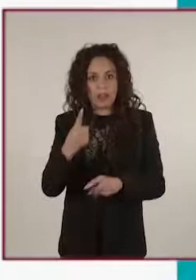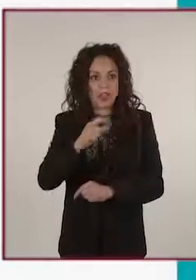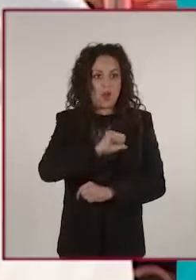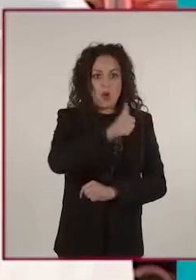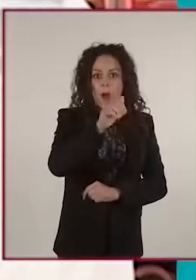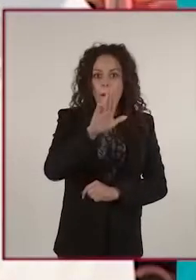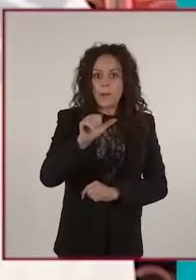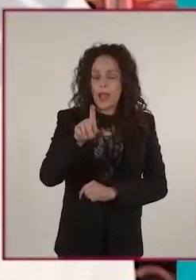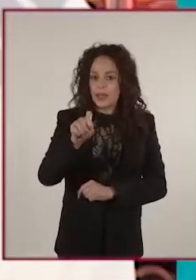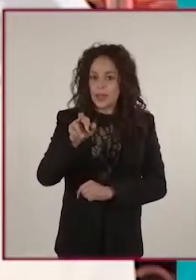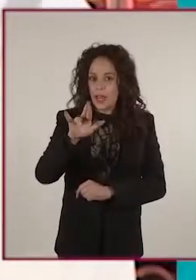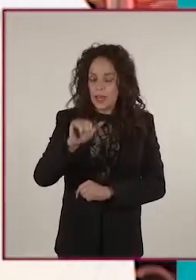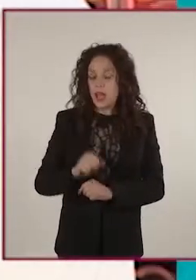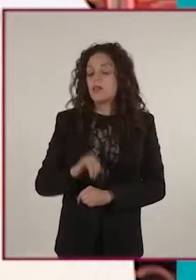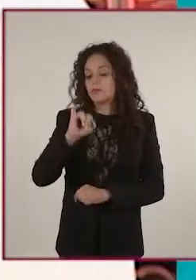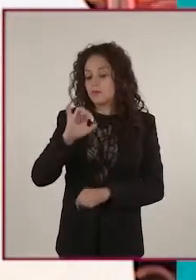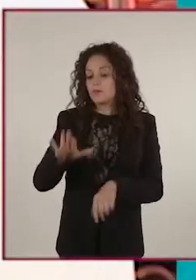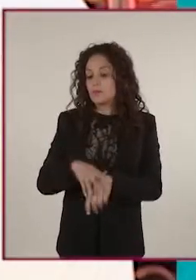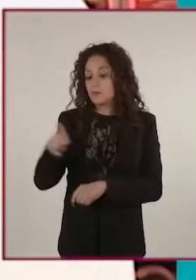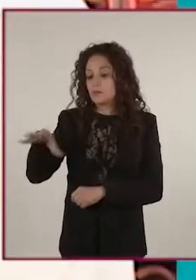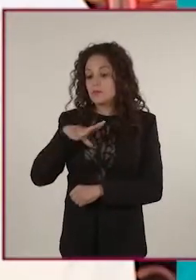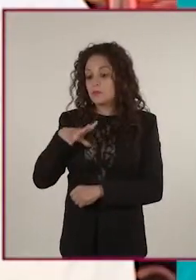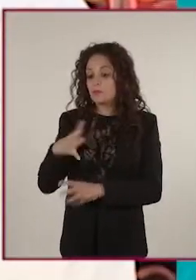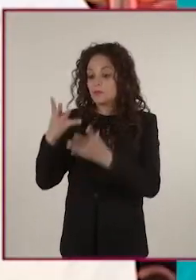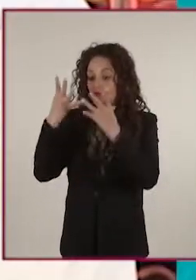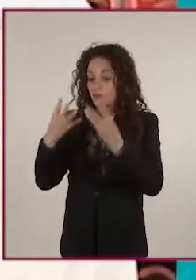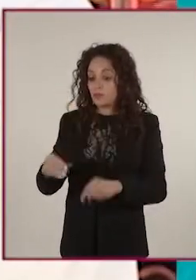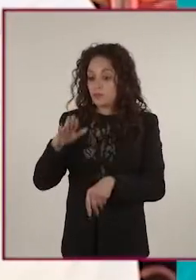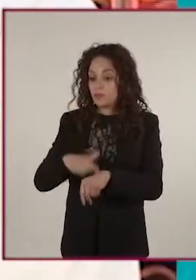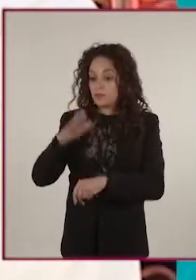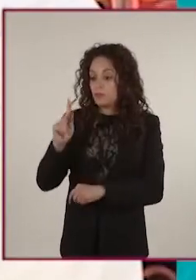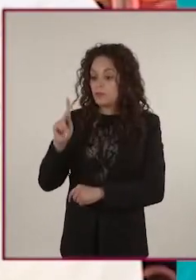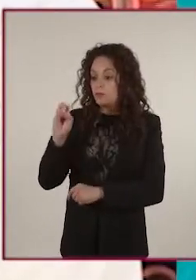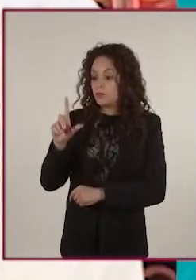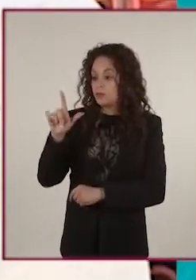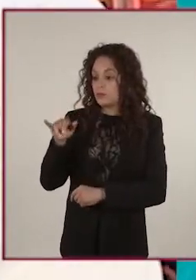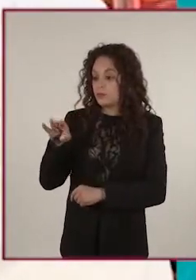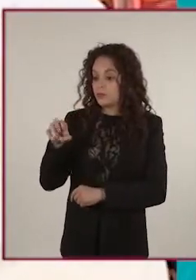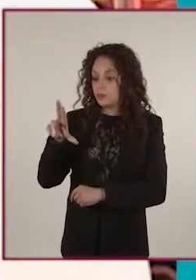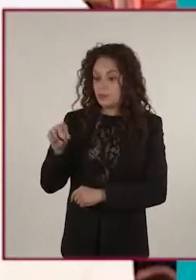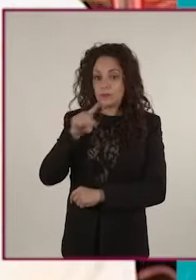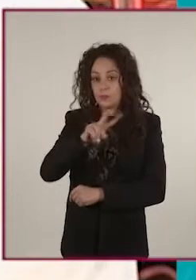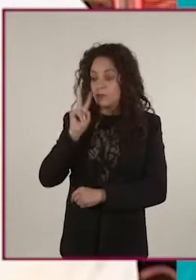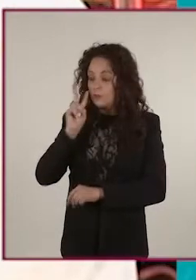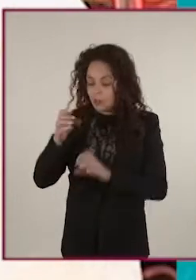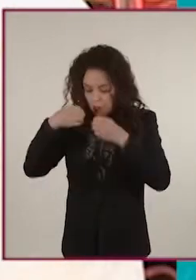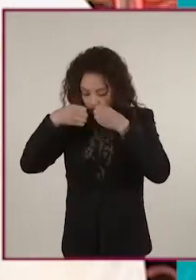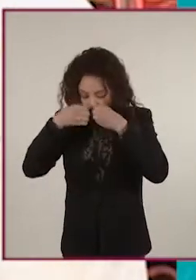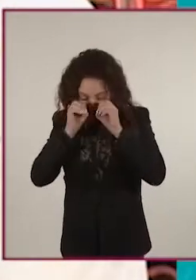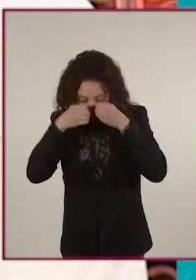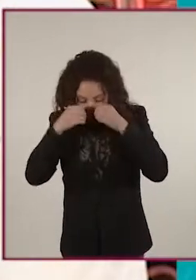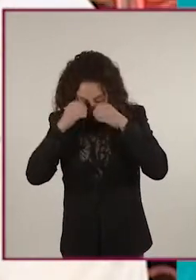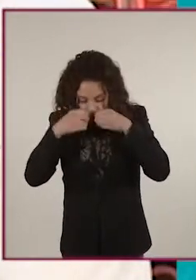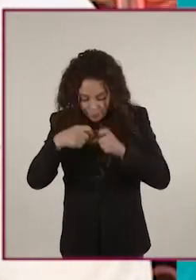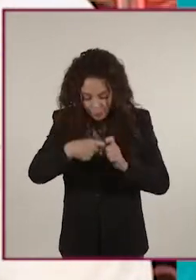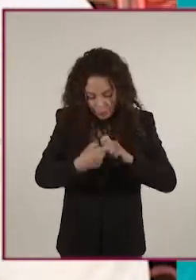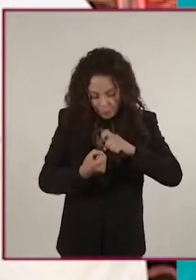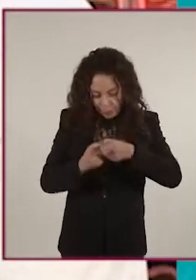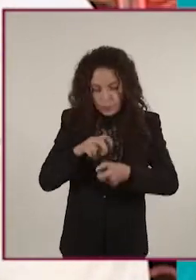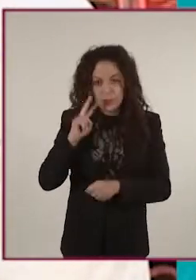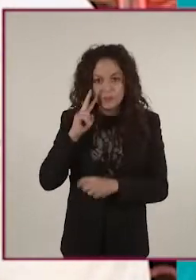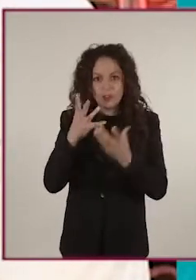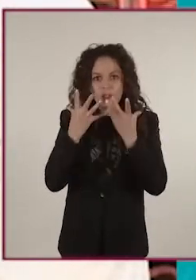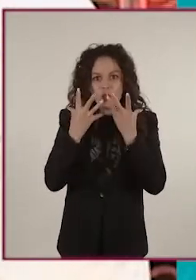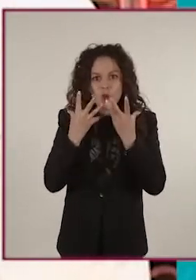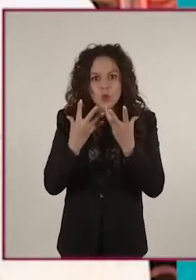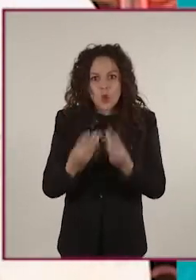nosotros usamos tiene la ventaja de que produce una gran cantidad del polímero. Cuando uno las ve al microscopio, las bacterias se ven llenas